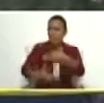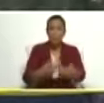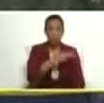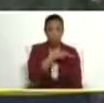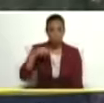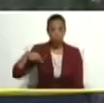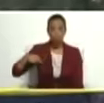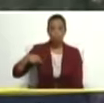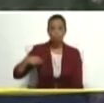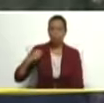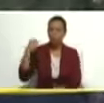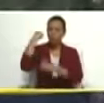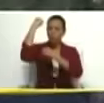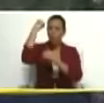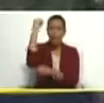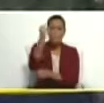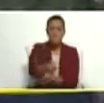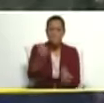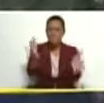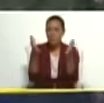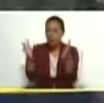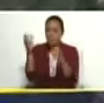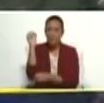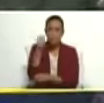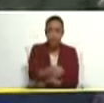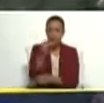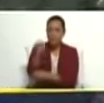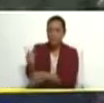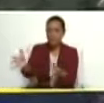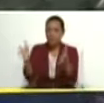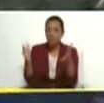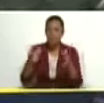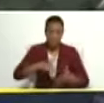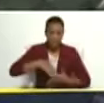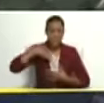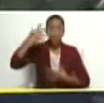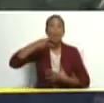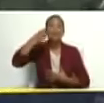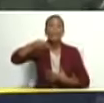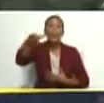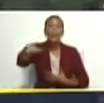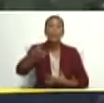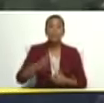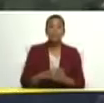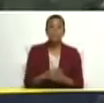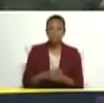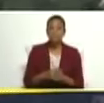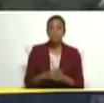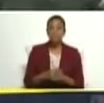nosotros somos los vencedores de todas las batallas espirituales, políticas,